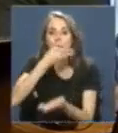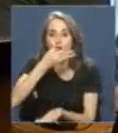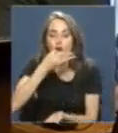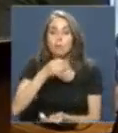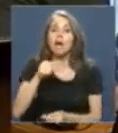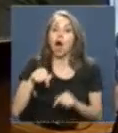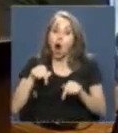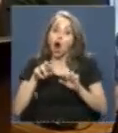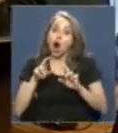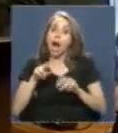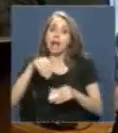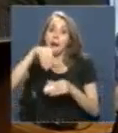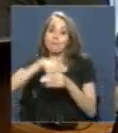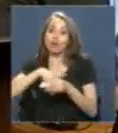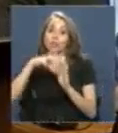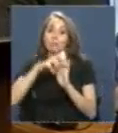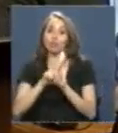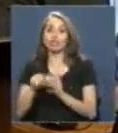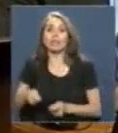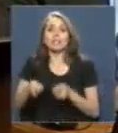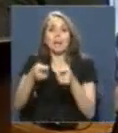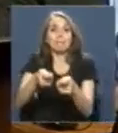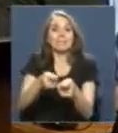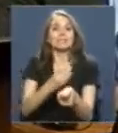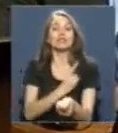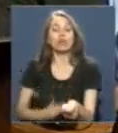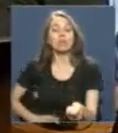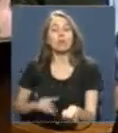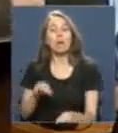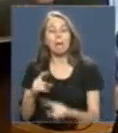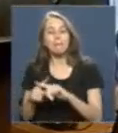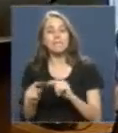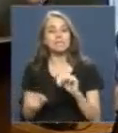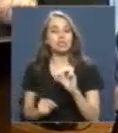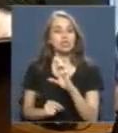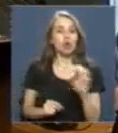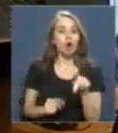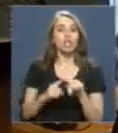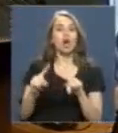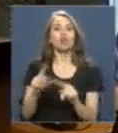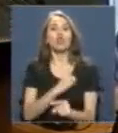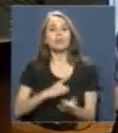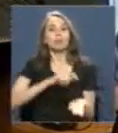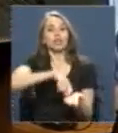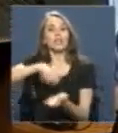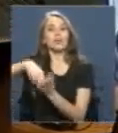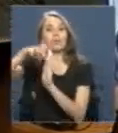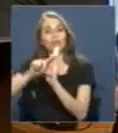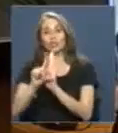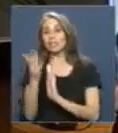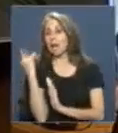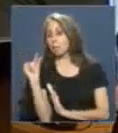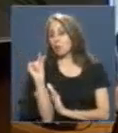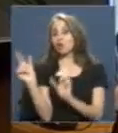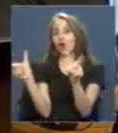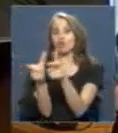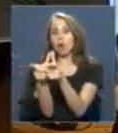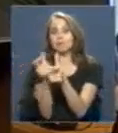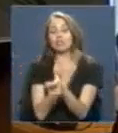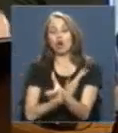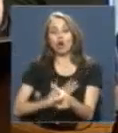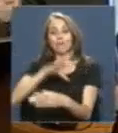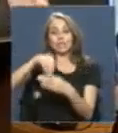de hoy de la diputada Claudia Mix, del diputado Víctor Torres y de otros diputados, el proyecto que acabamos de aprobar en la Comisión de Gobierno